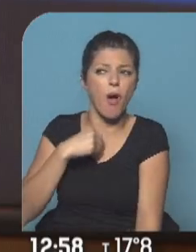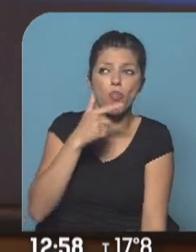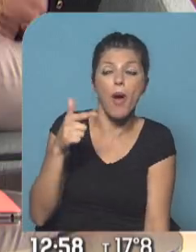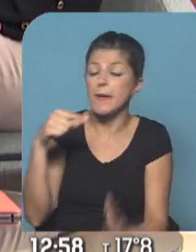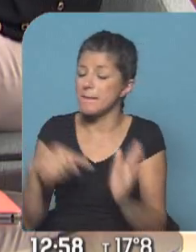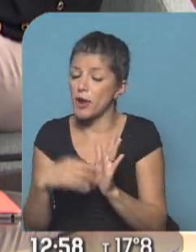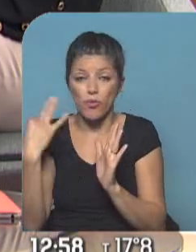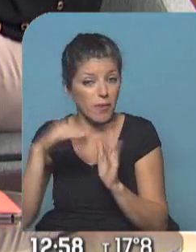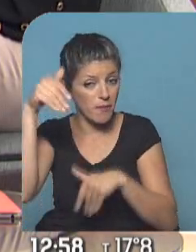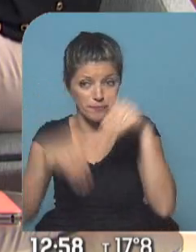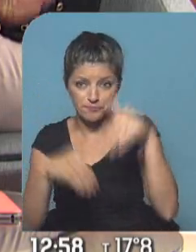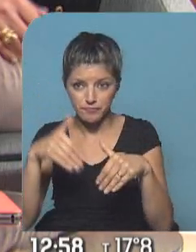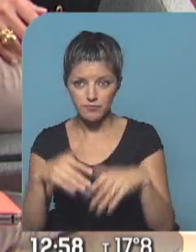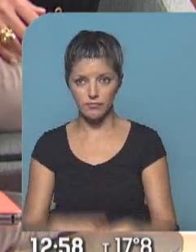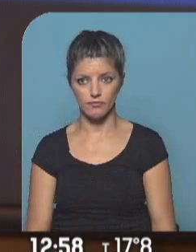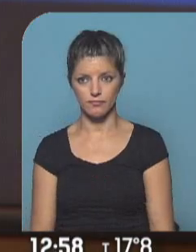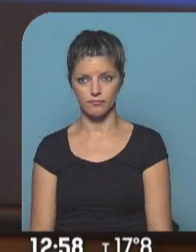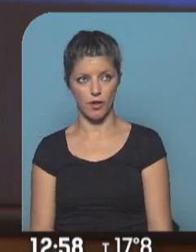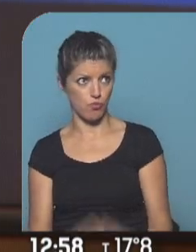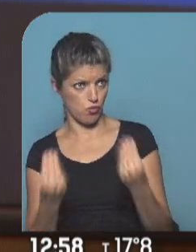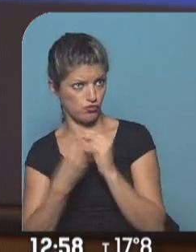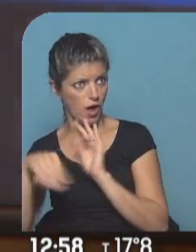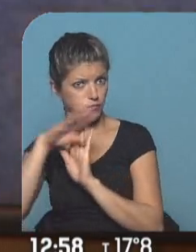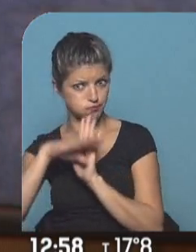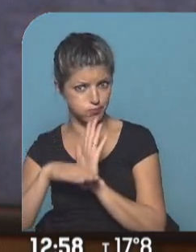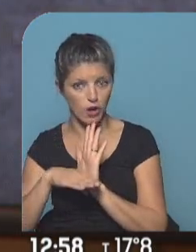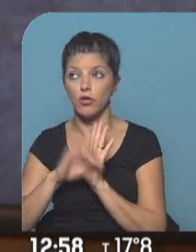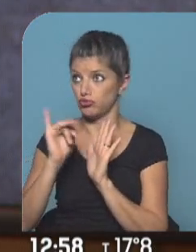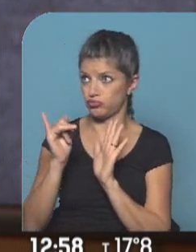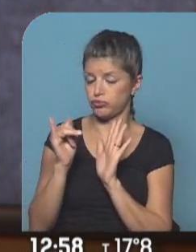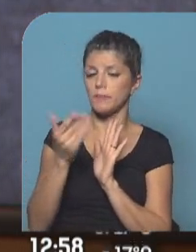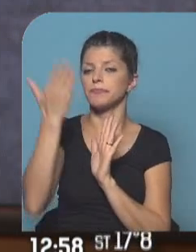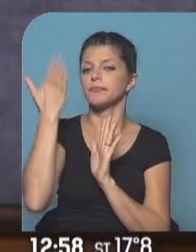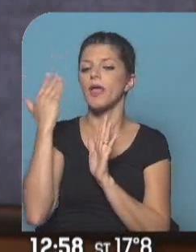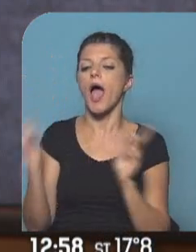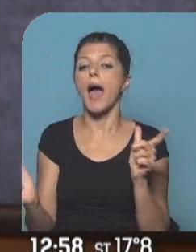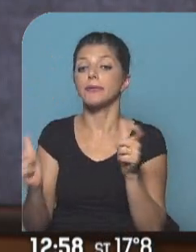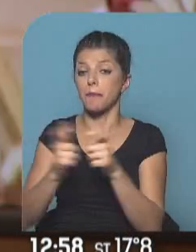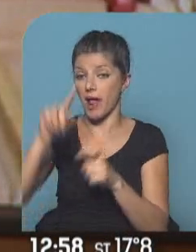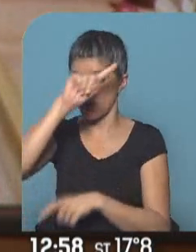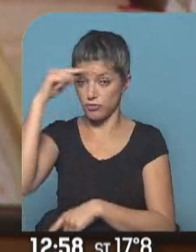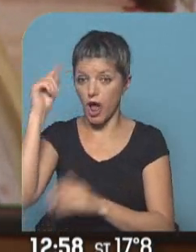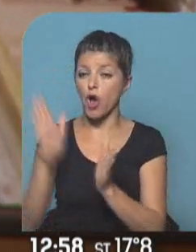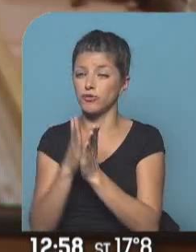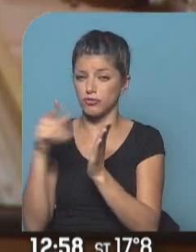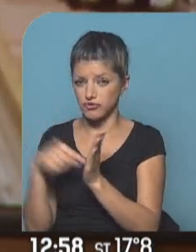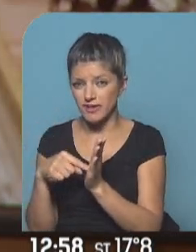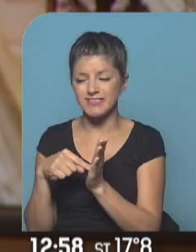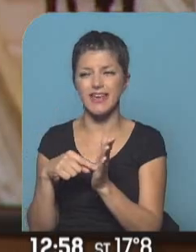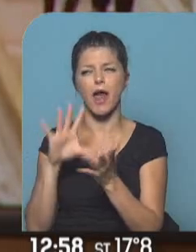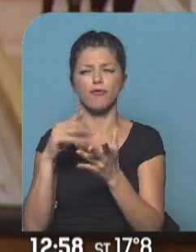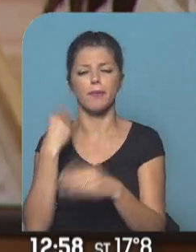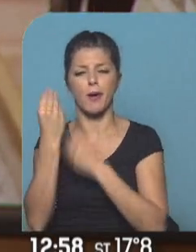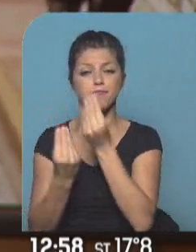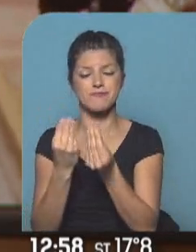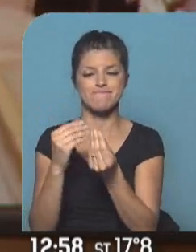todo. Con las restricciones, ¿no? Con muchas restricciones, después de la Asamblea Constituyente, que se convocó en condiciones muy